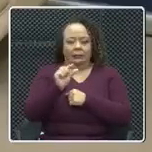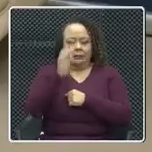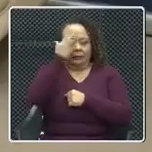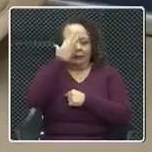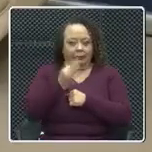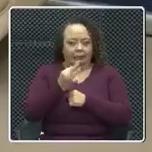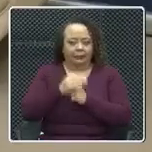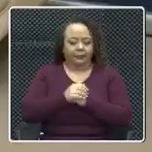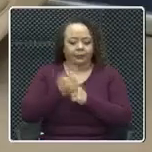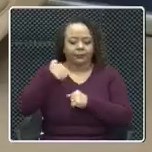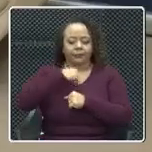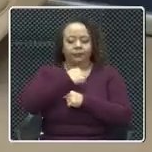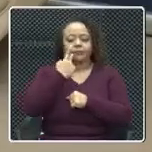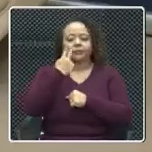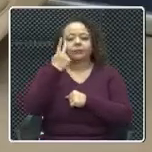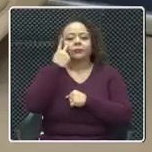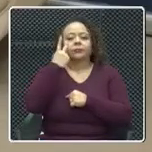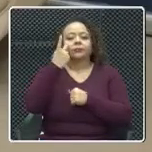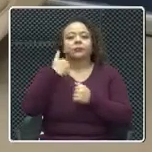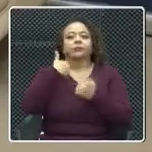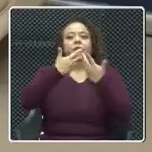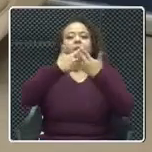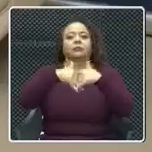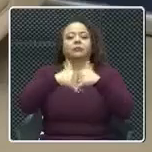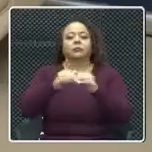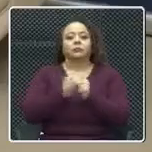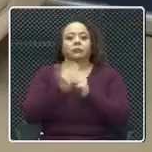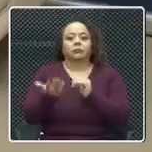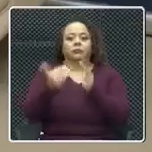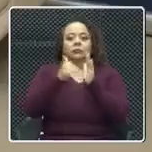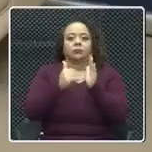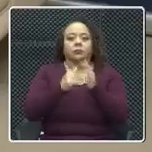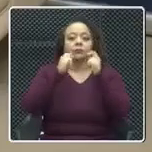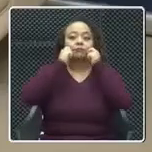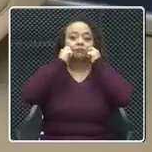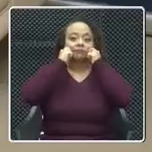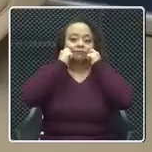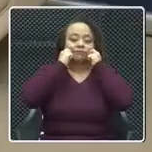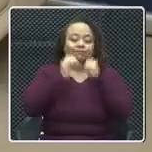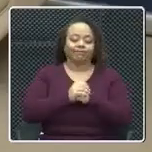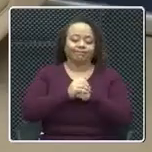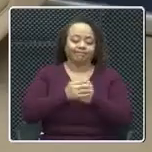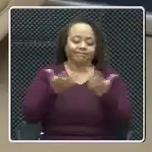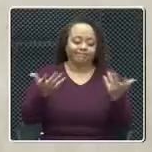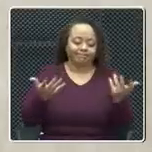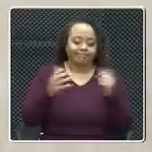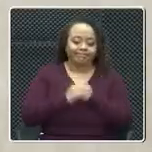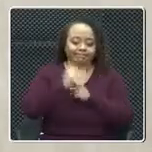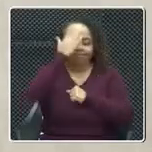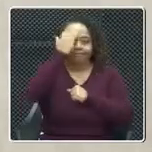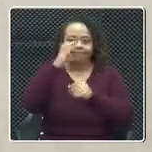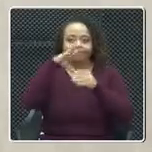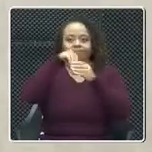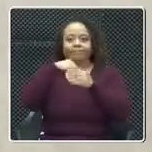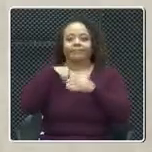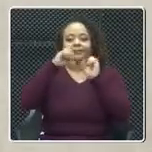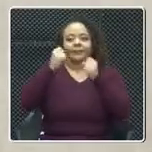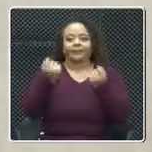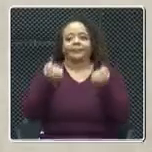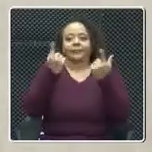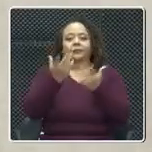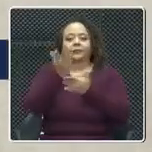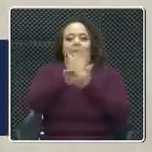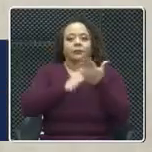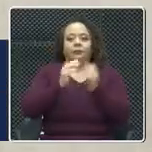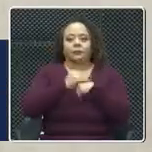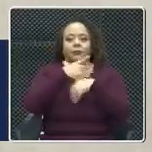equivoco, hemos visto que hay empresas que están volviendo a la presencialidad, ¿verdad? Uh-huh, claro. Porque dentro de lo que puedo leer, algunas de